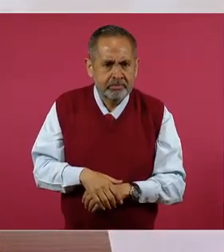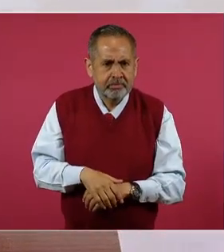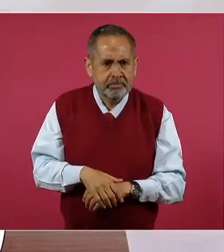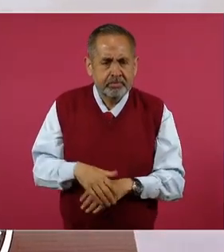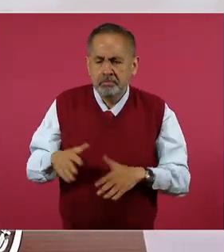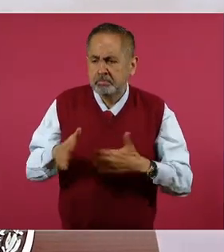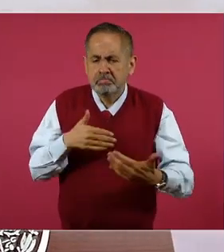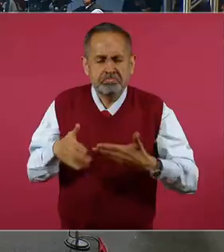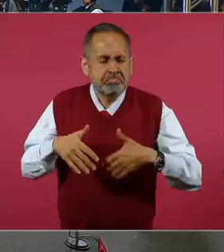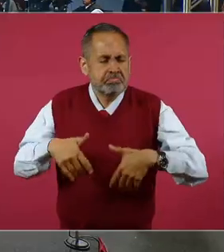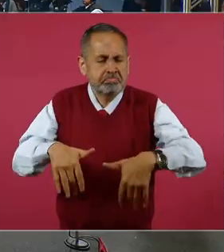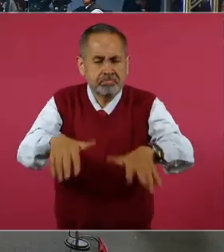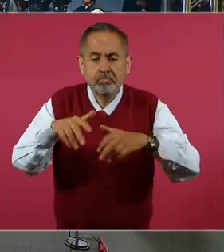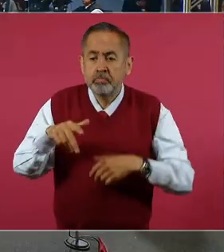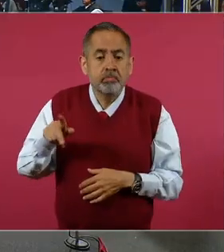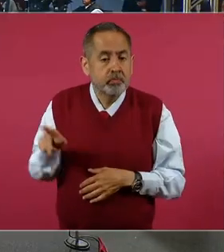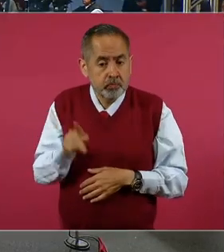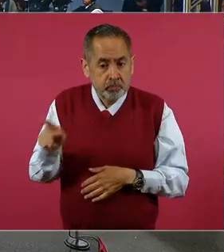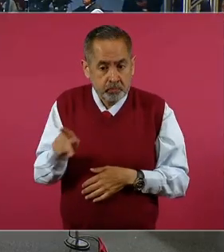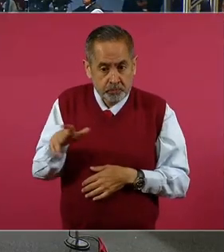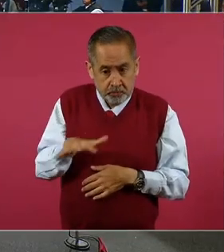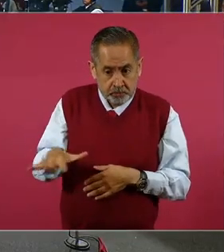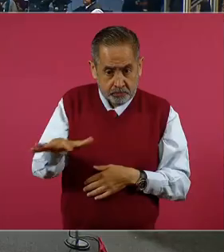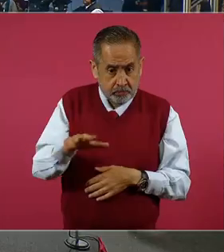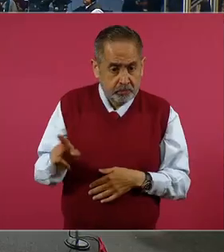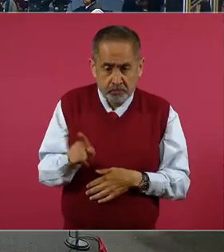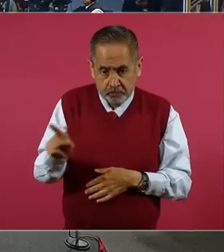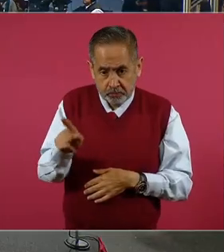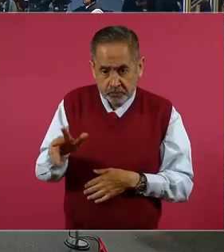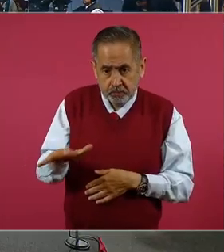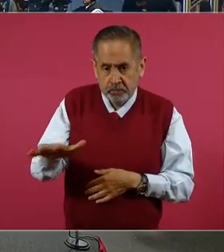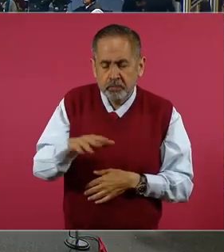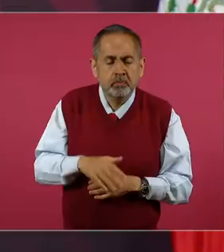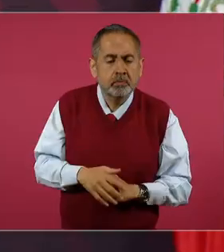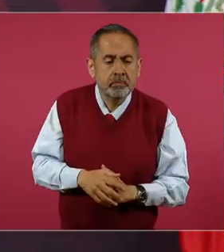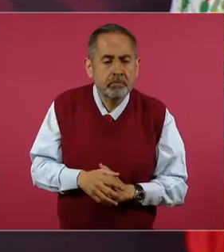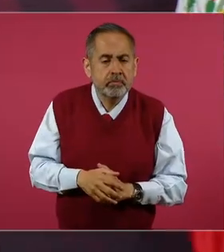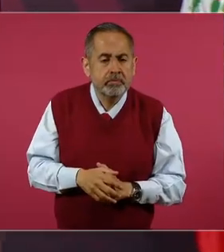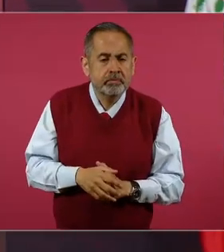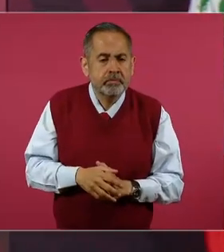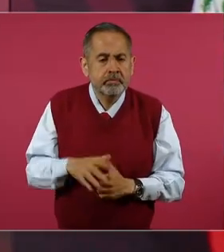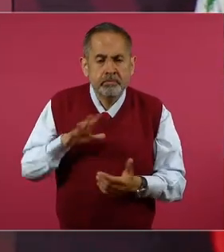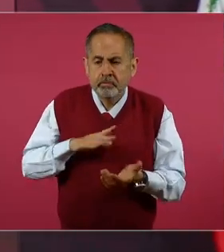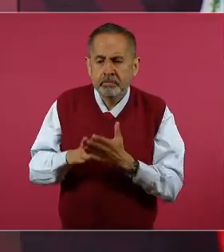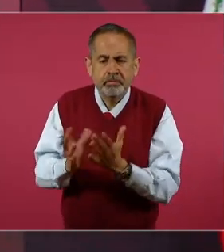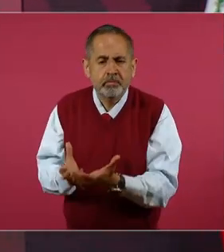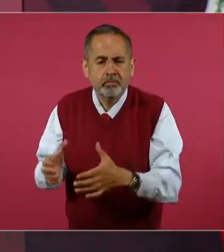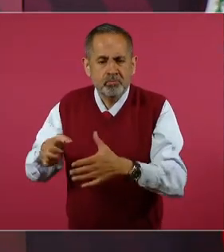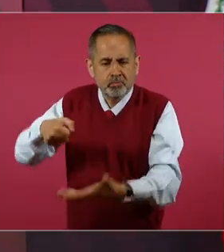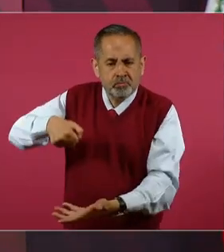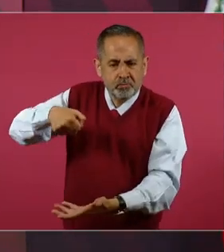Llega uno a un pueblo y hay cubetas